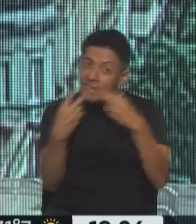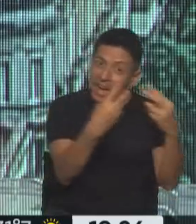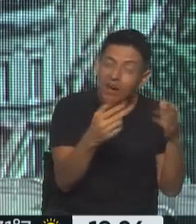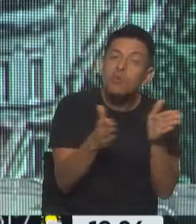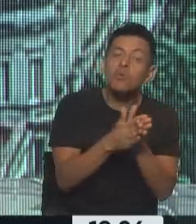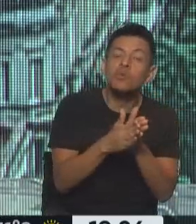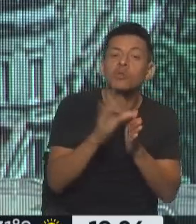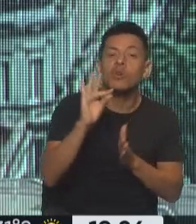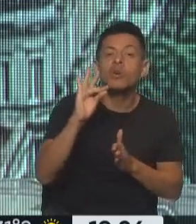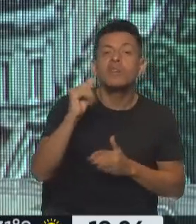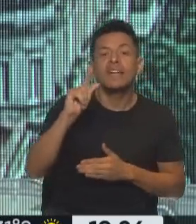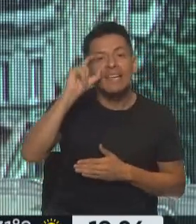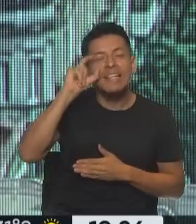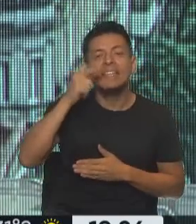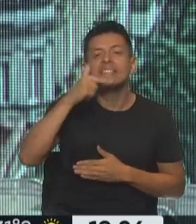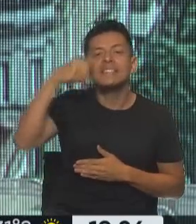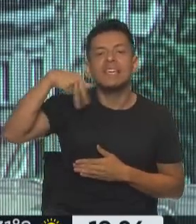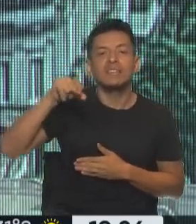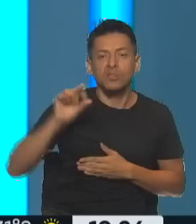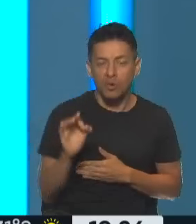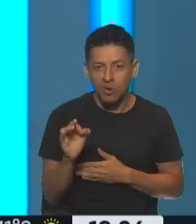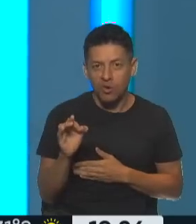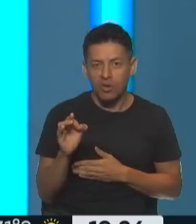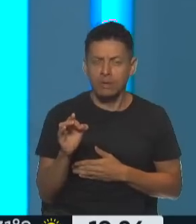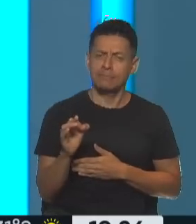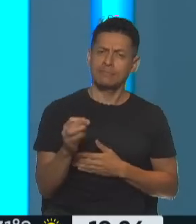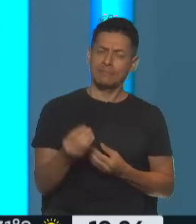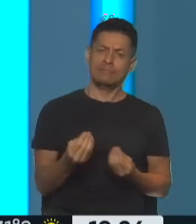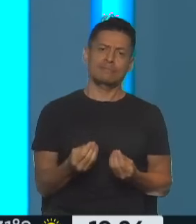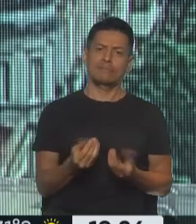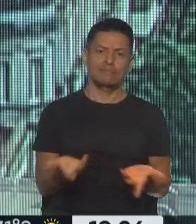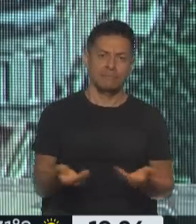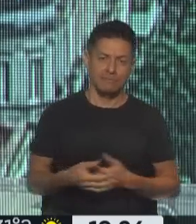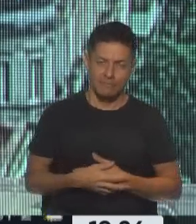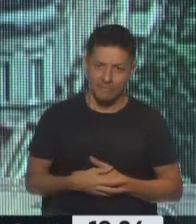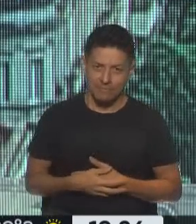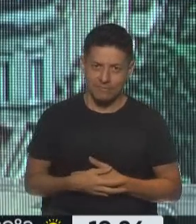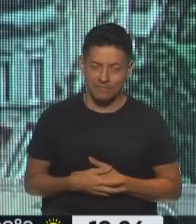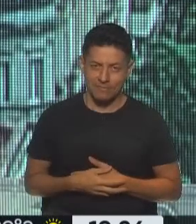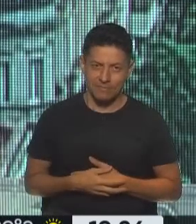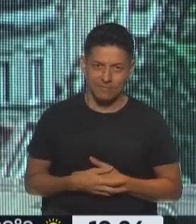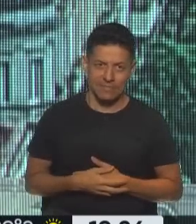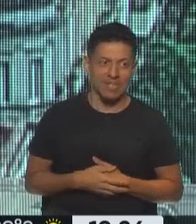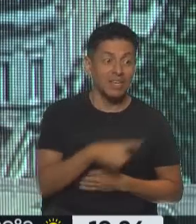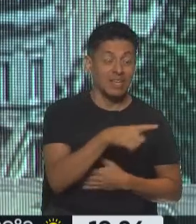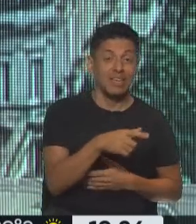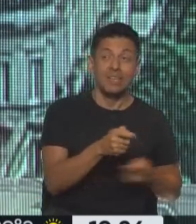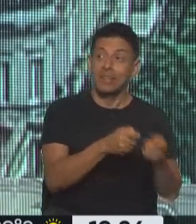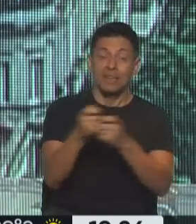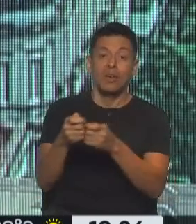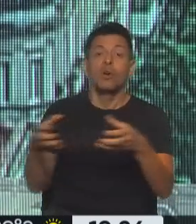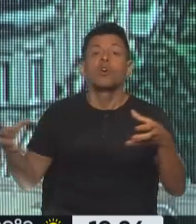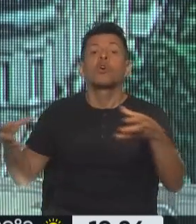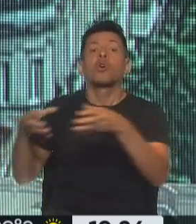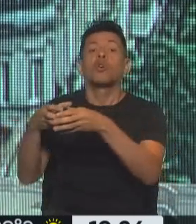D'Alessandro y Máiquez, la Fiscalía General de la Ciudad de Buenos Aires, no lo presenta en el cuerpo de peritos de la Corte Suprema, donde uno